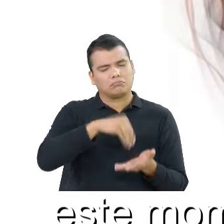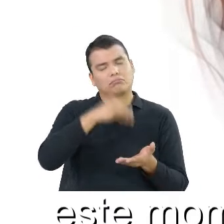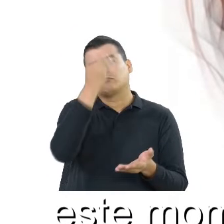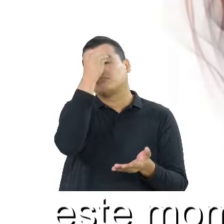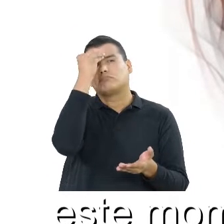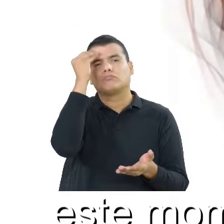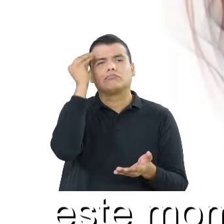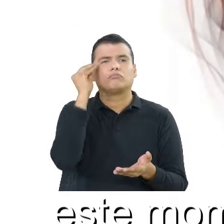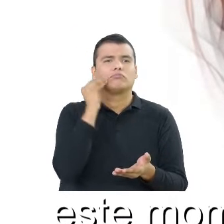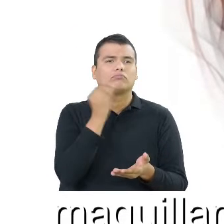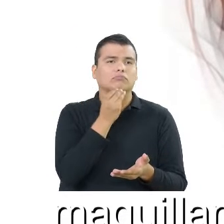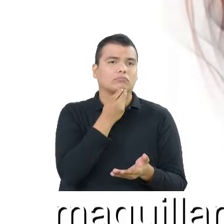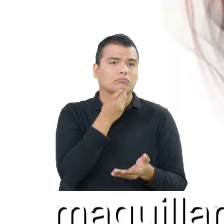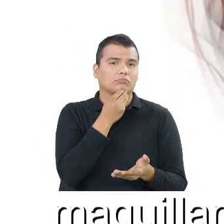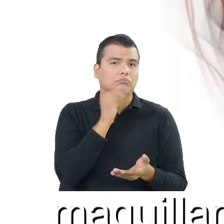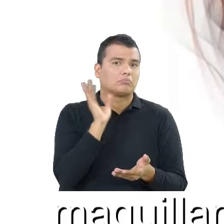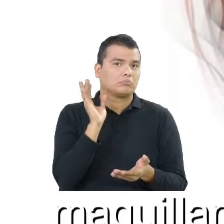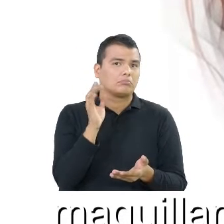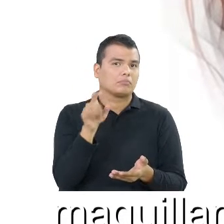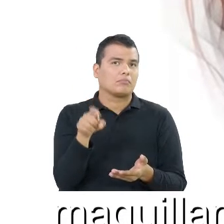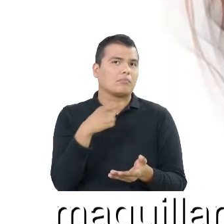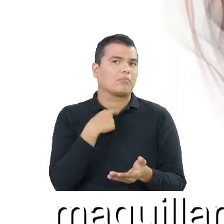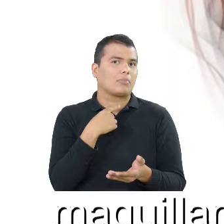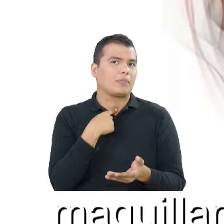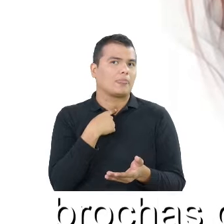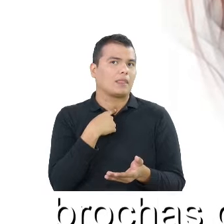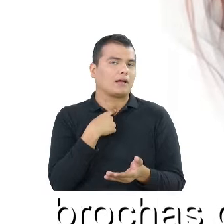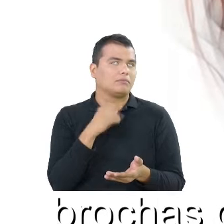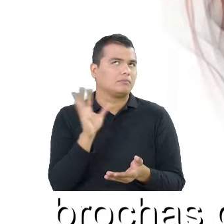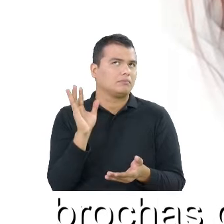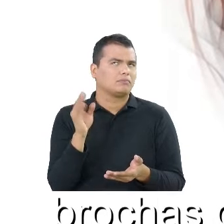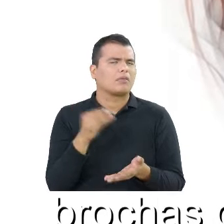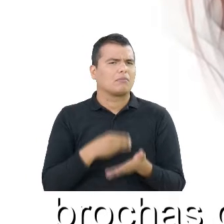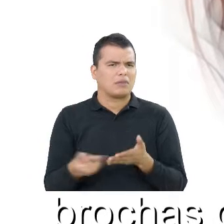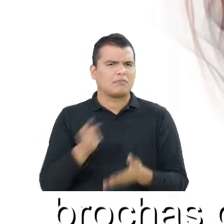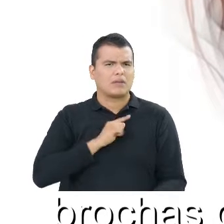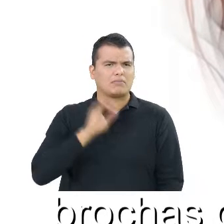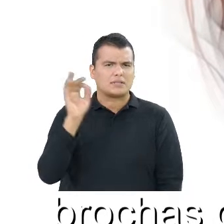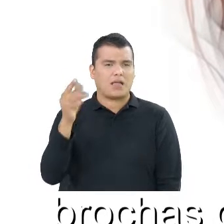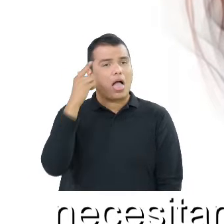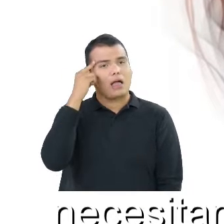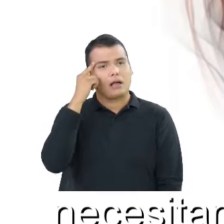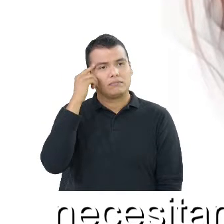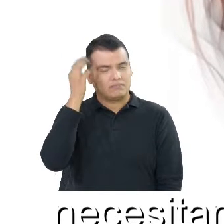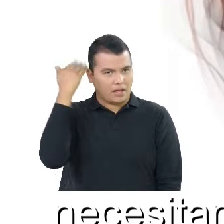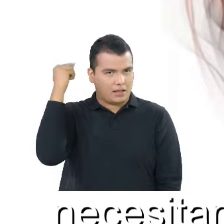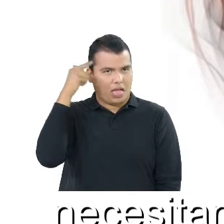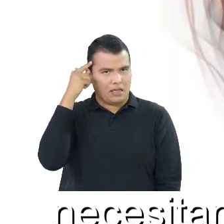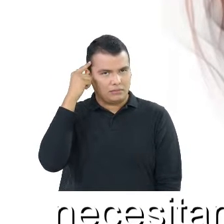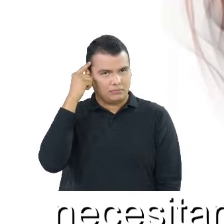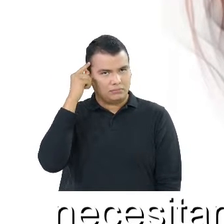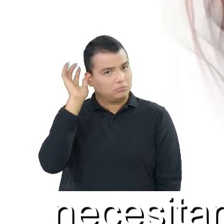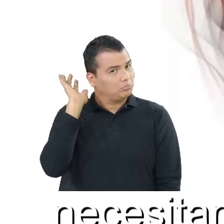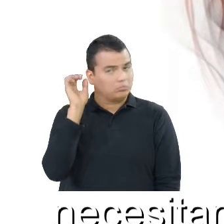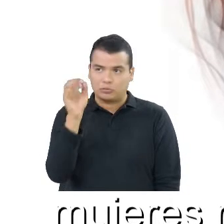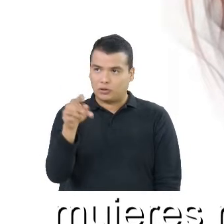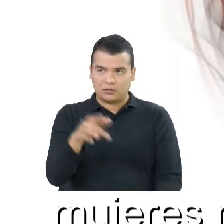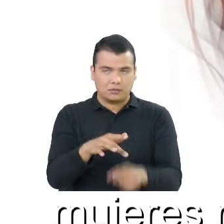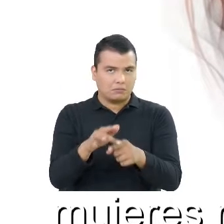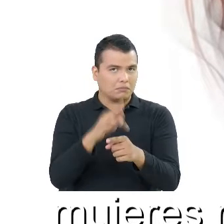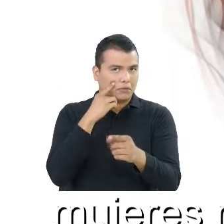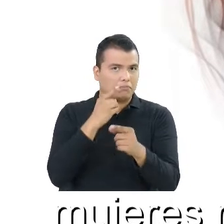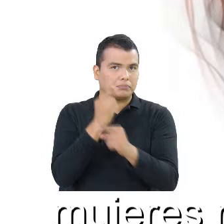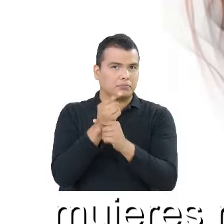todas las mujeres necesitan limpiar sus brochas, todas las mujeres me van a comprar mi Magic Twist. Esa era mi lógica en ese momento. Entonces dije, este producto también